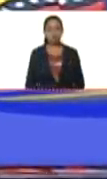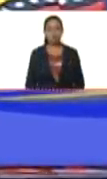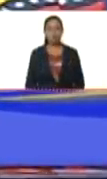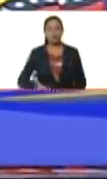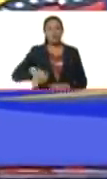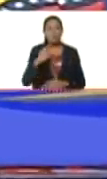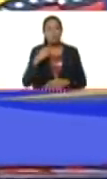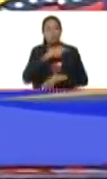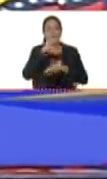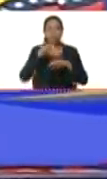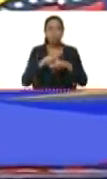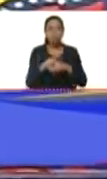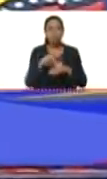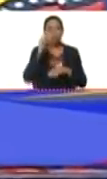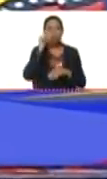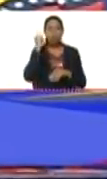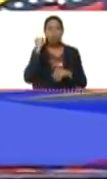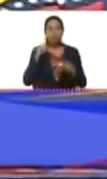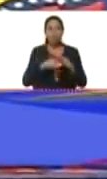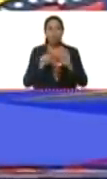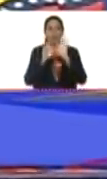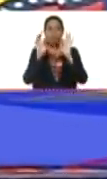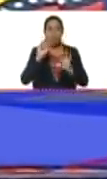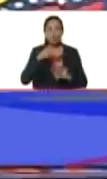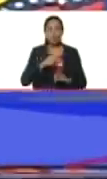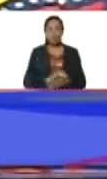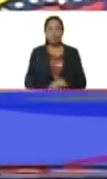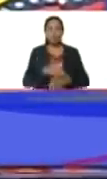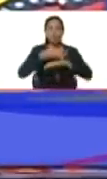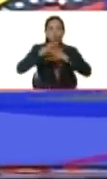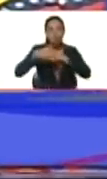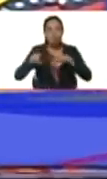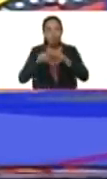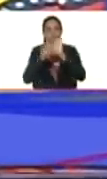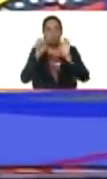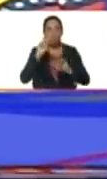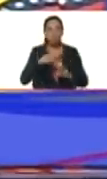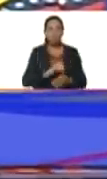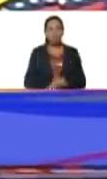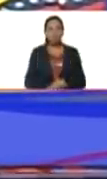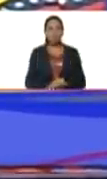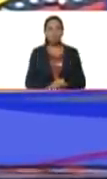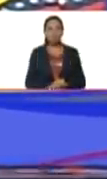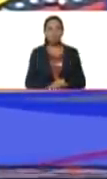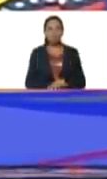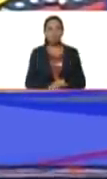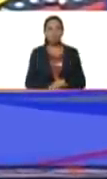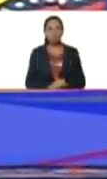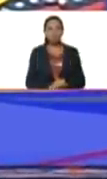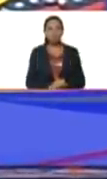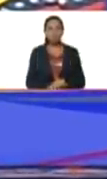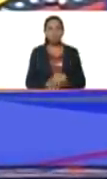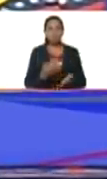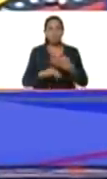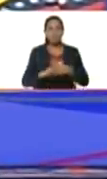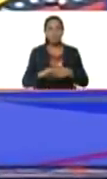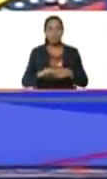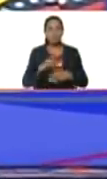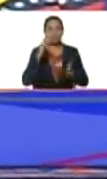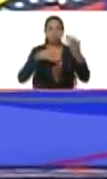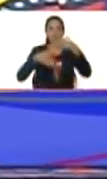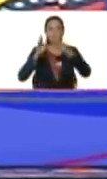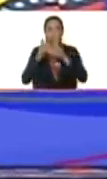policías nacionales, estadales, municipales. Vamos construyendo un